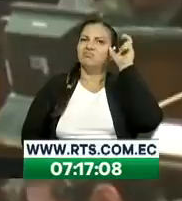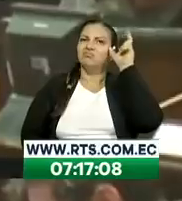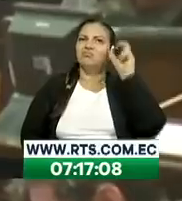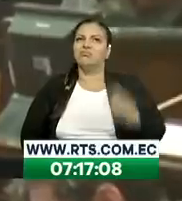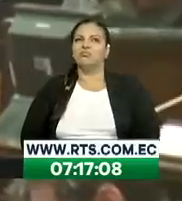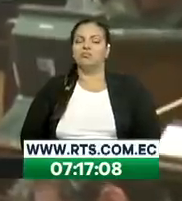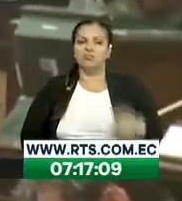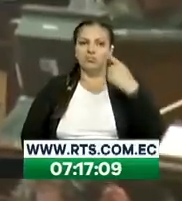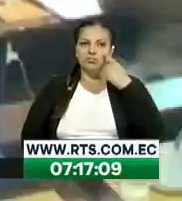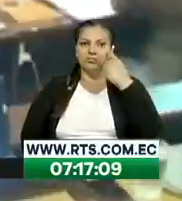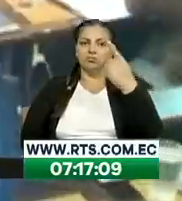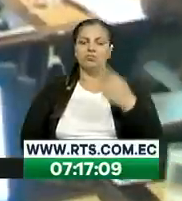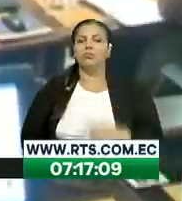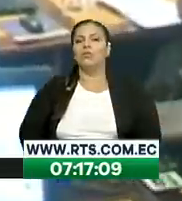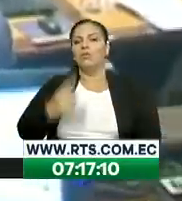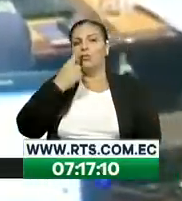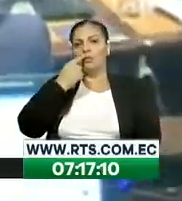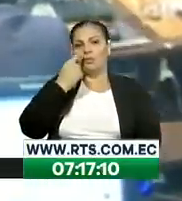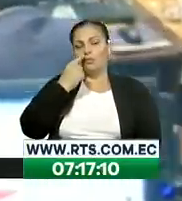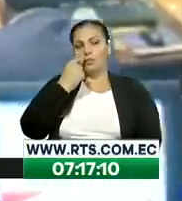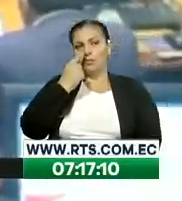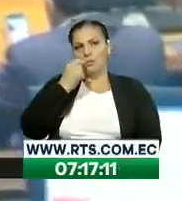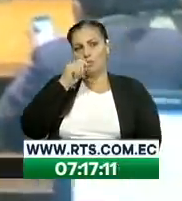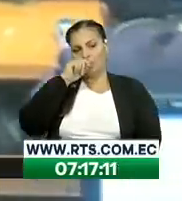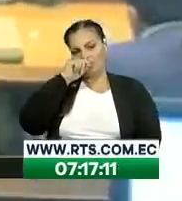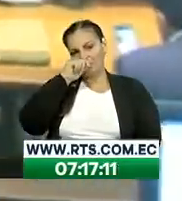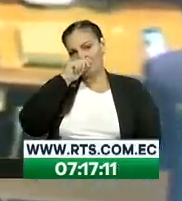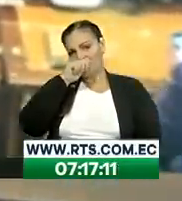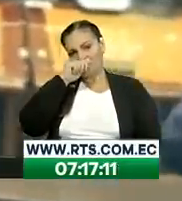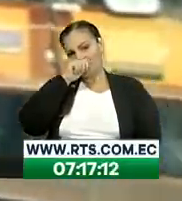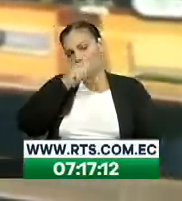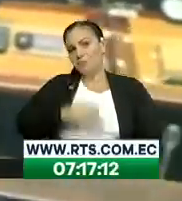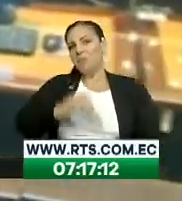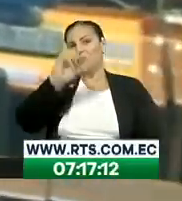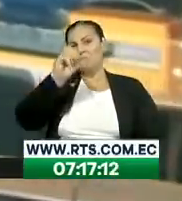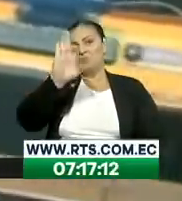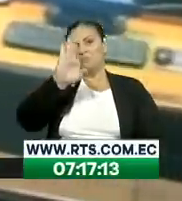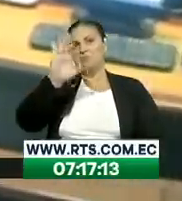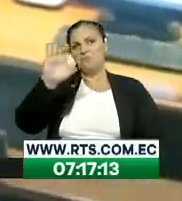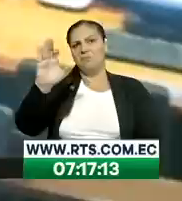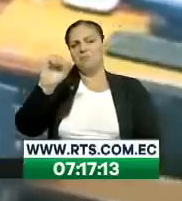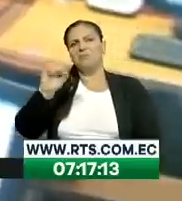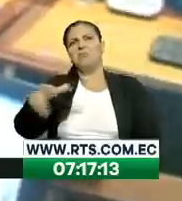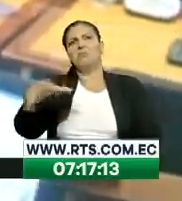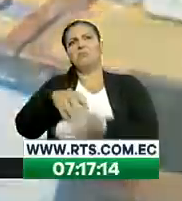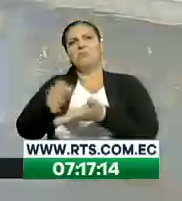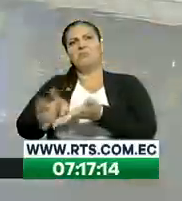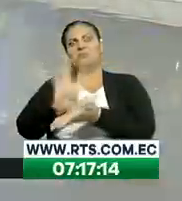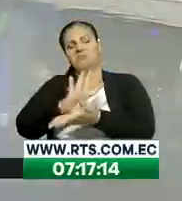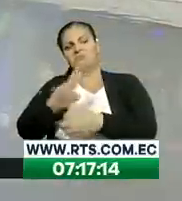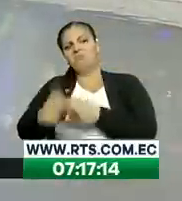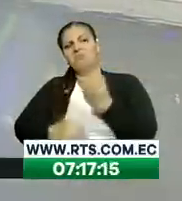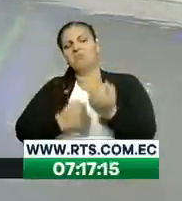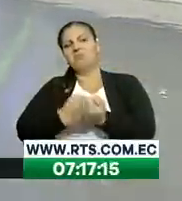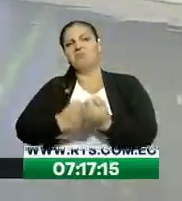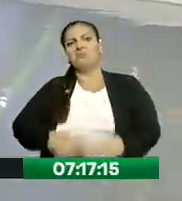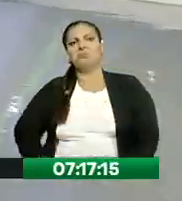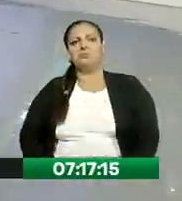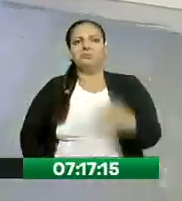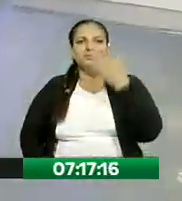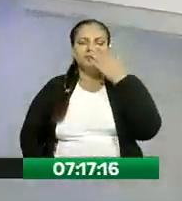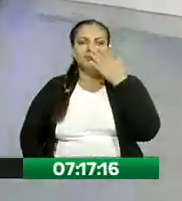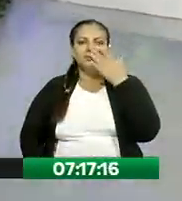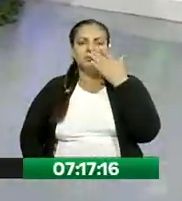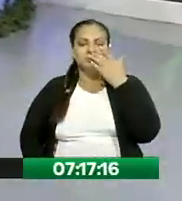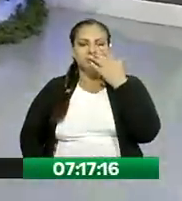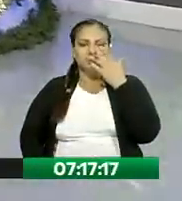de la terna podría obtener un apoyo mayoritario en la legislatura. Informo Javier Gallo. Y a propósito de